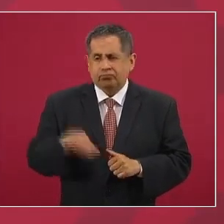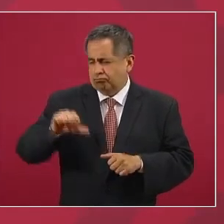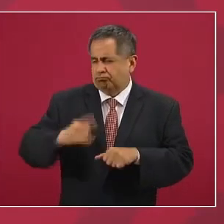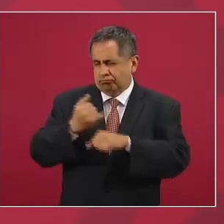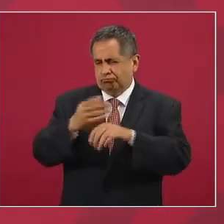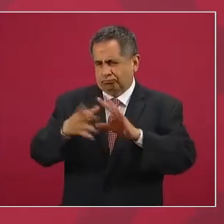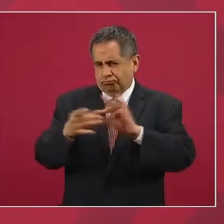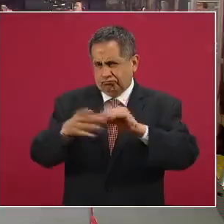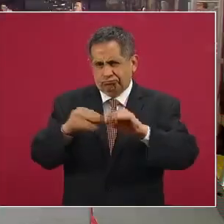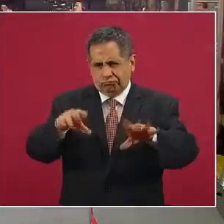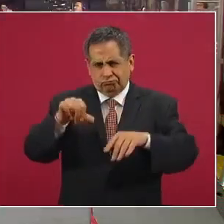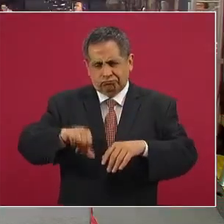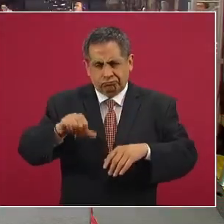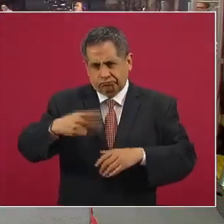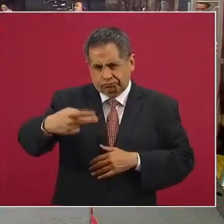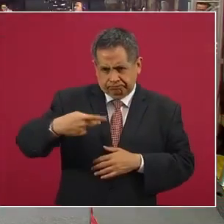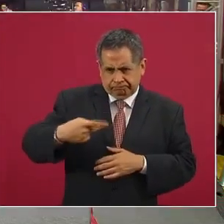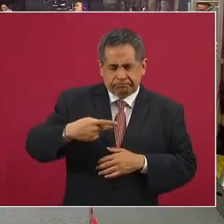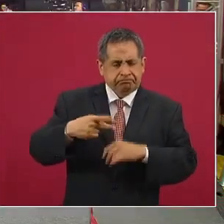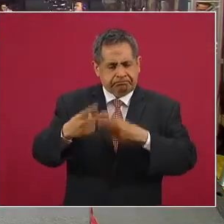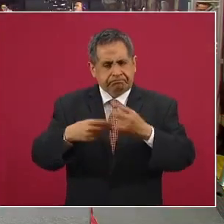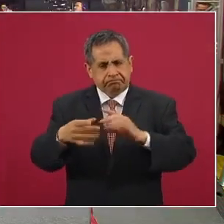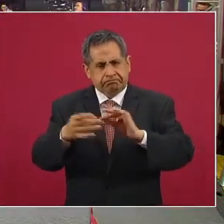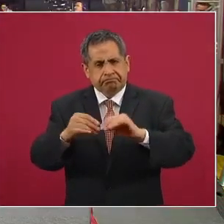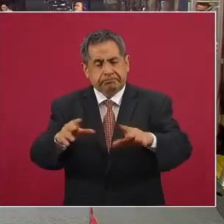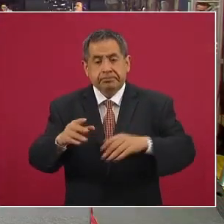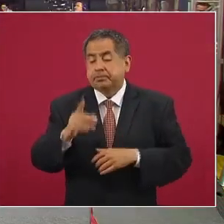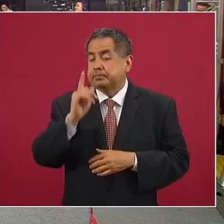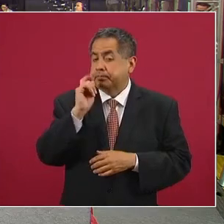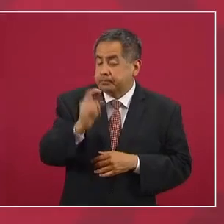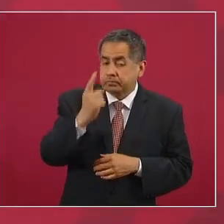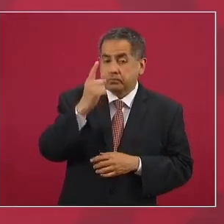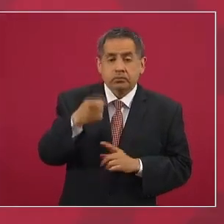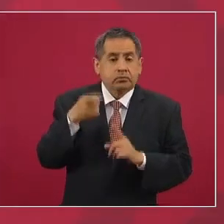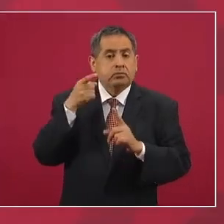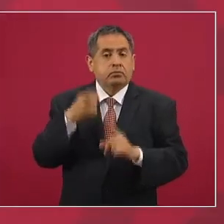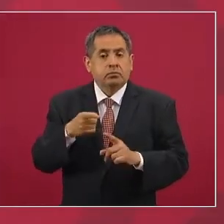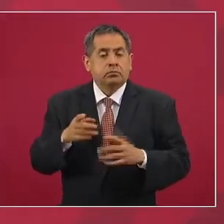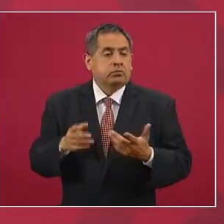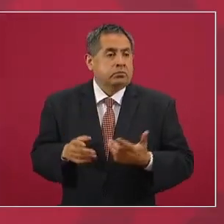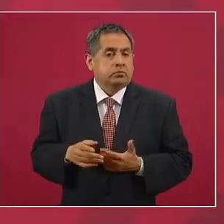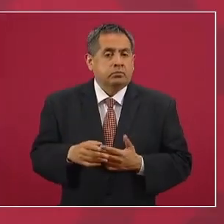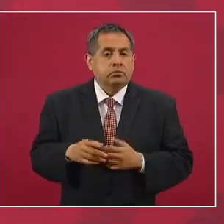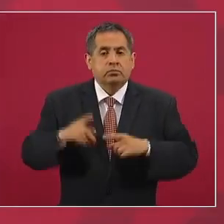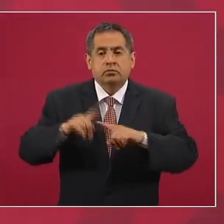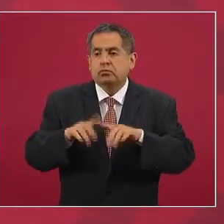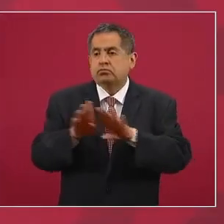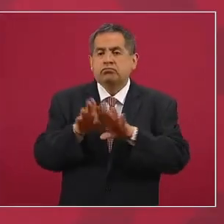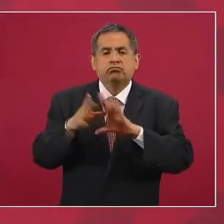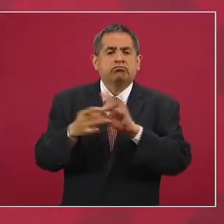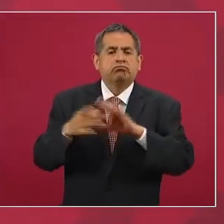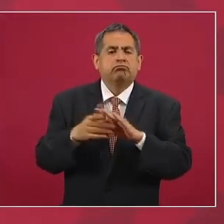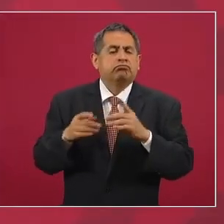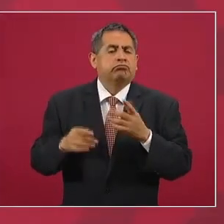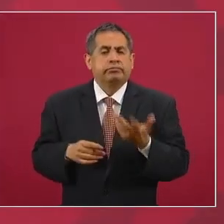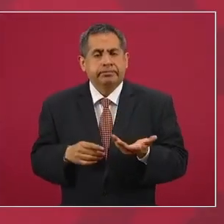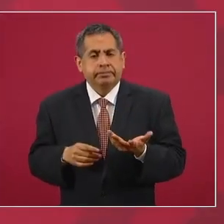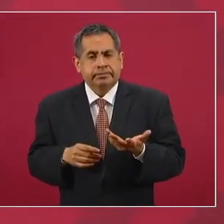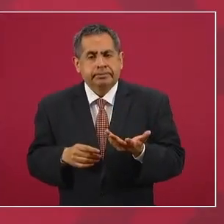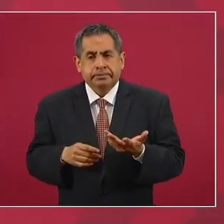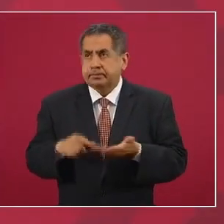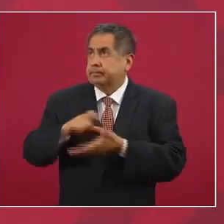informar sobre esto que me estás preguntando. Lo que sí les puedo decir es que nos costó trabajo conseguirlos